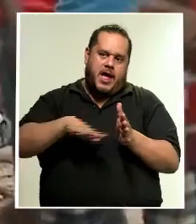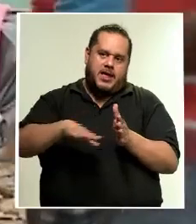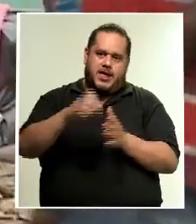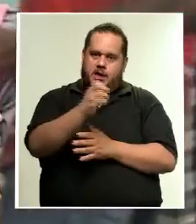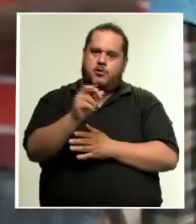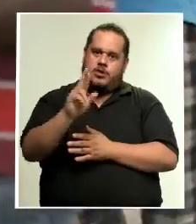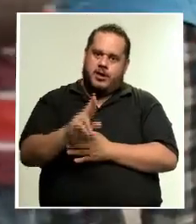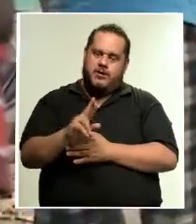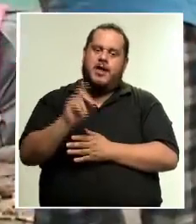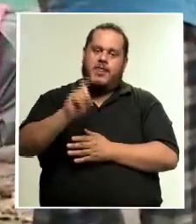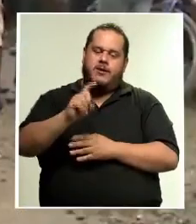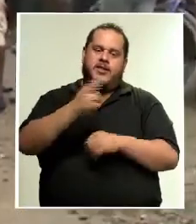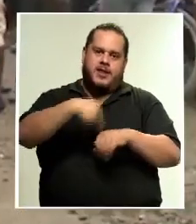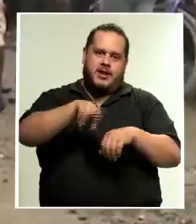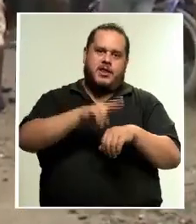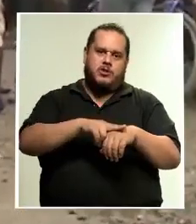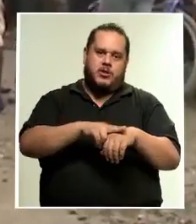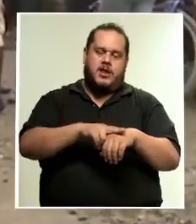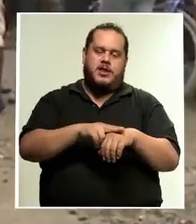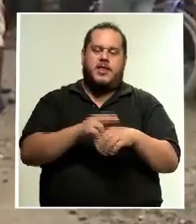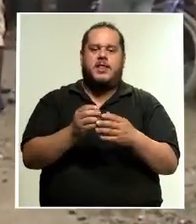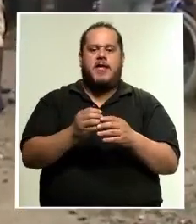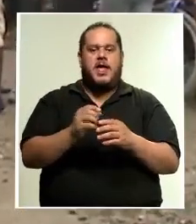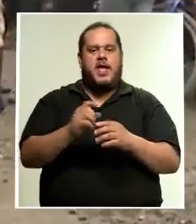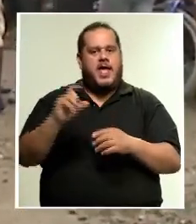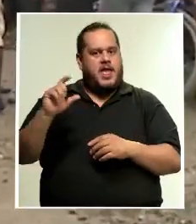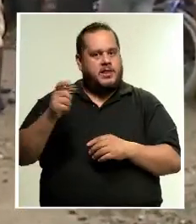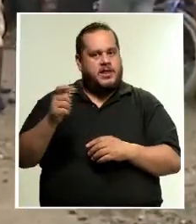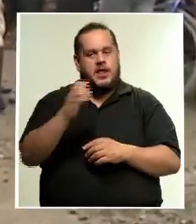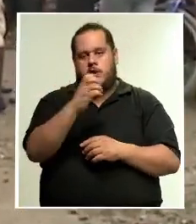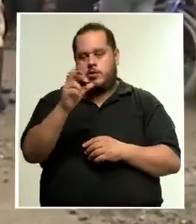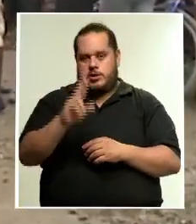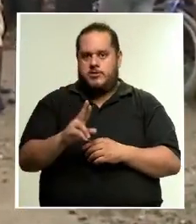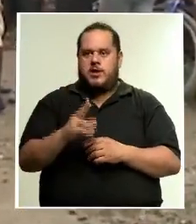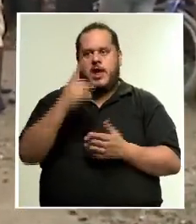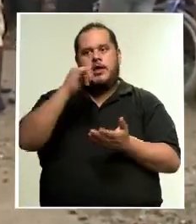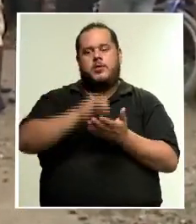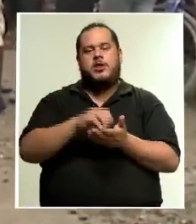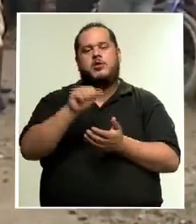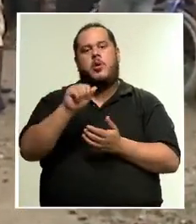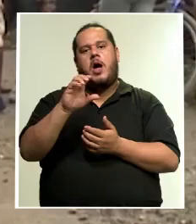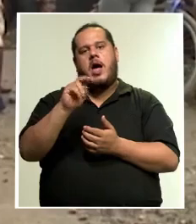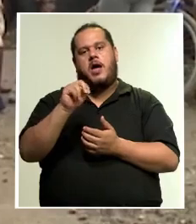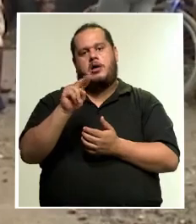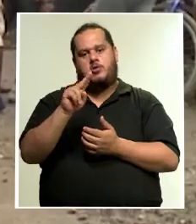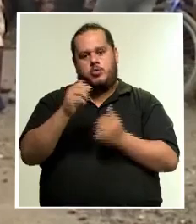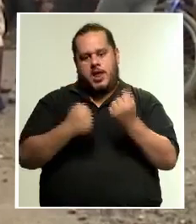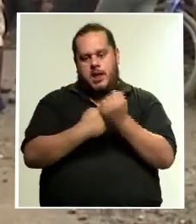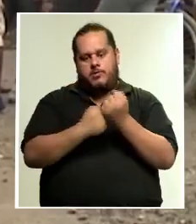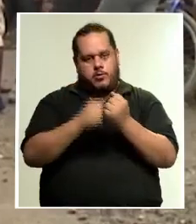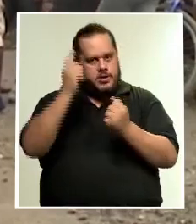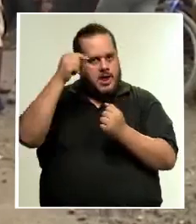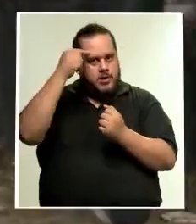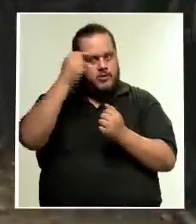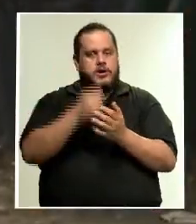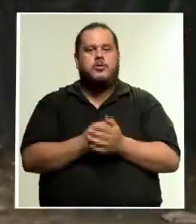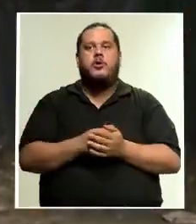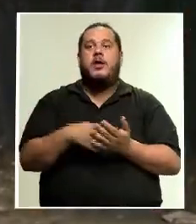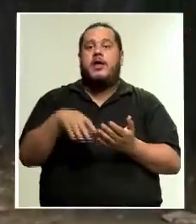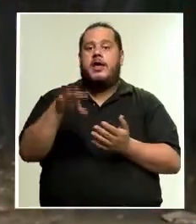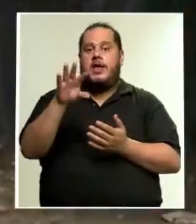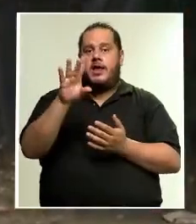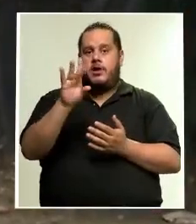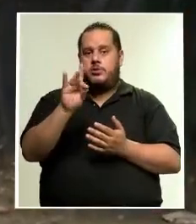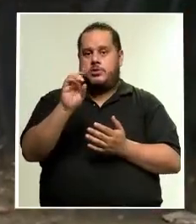costarricense, que tenga la nacionalidad costarricense, y en ese sentido ACNUR también apoya al gobierno. El 90% de las personas en estos